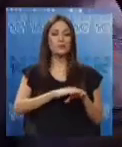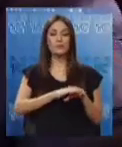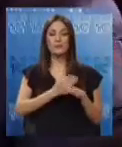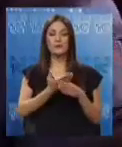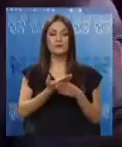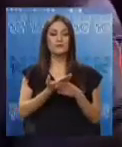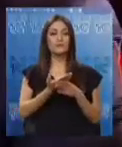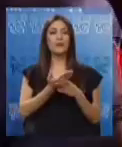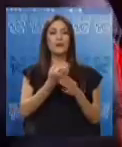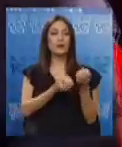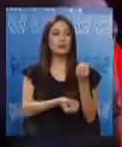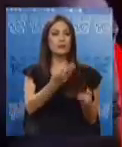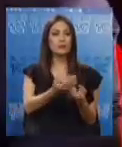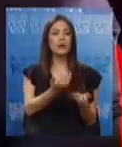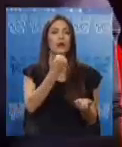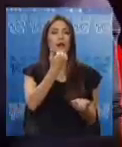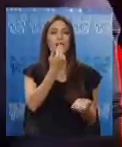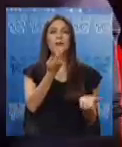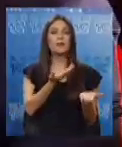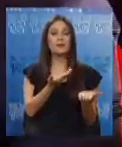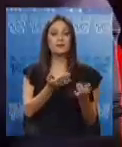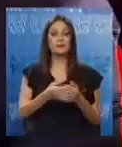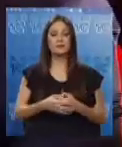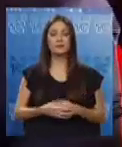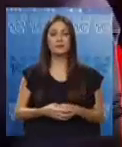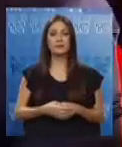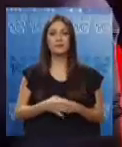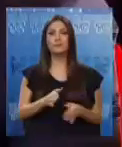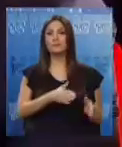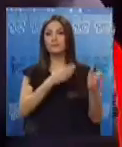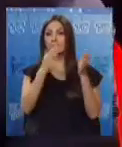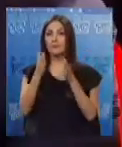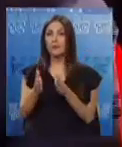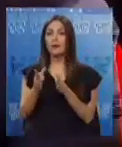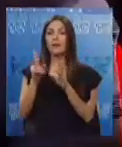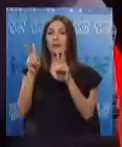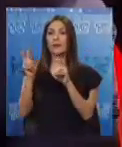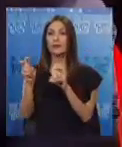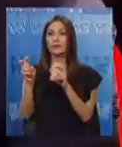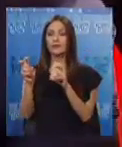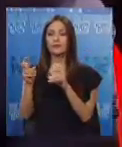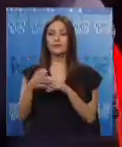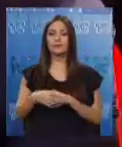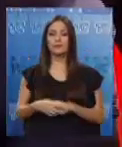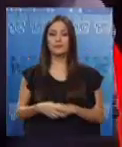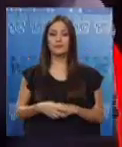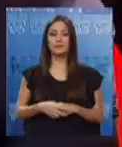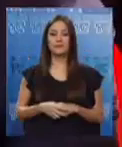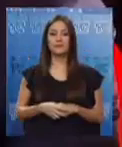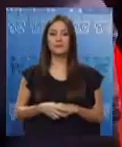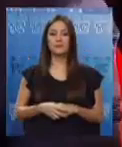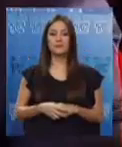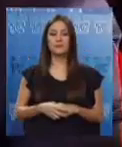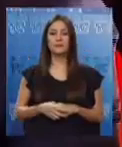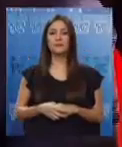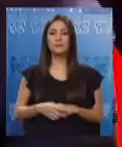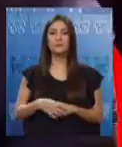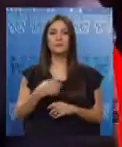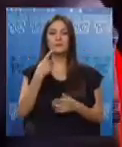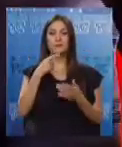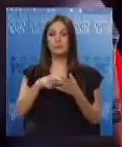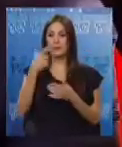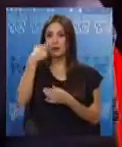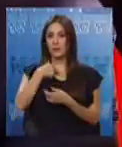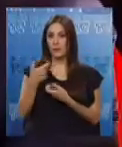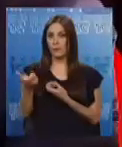la posible ocurrencia de incendios, y en la parte estructural pues genera, convierte, a los, no los convierte a los cuerpos bomberos, pero